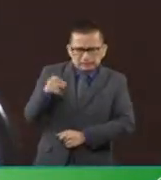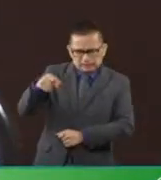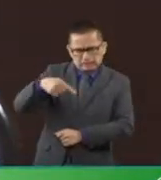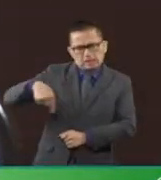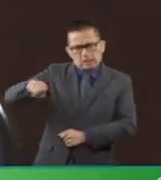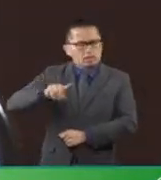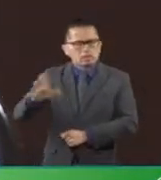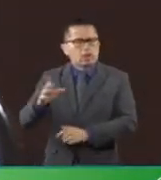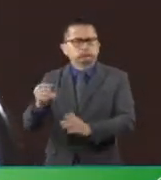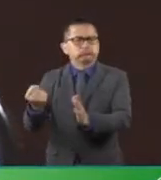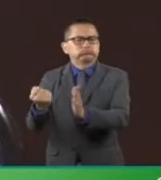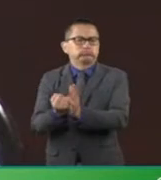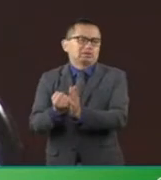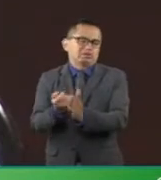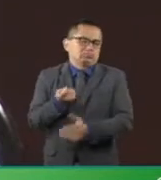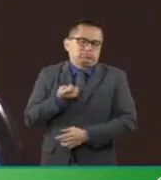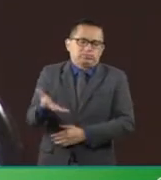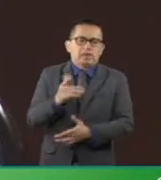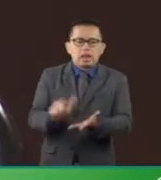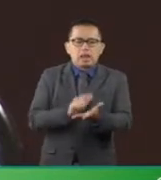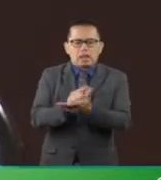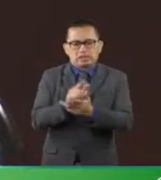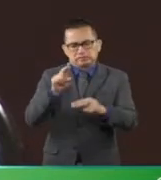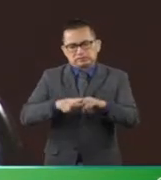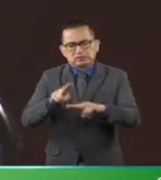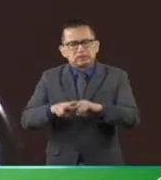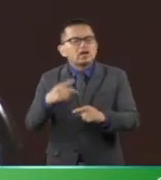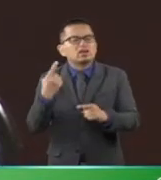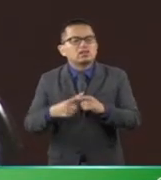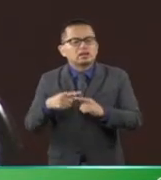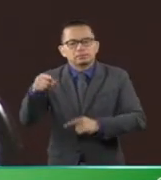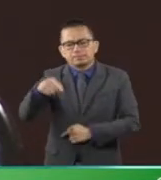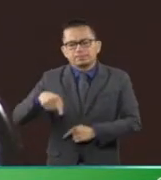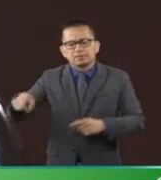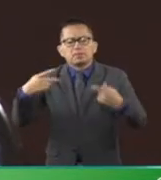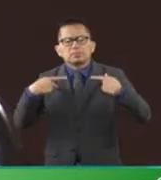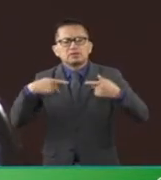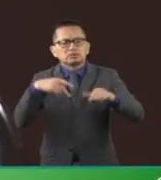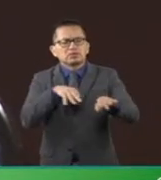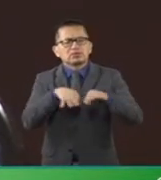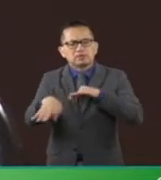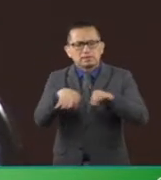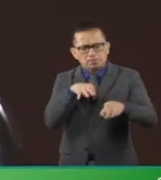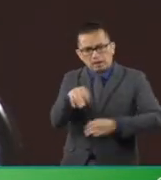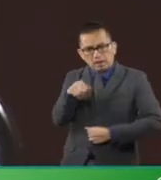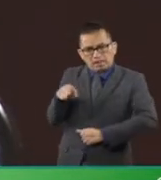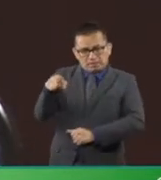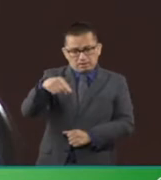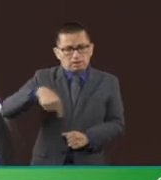mujeres trabajadoras, sobre todo de la industria del zapato,